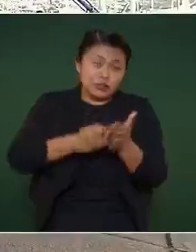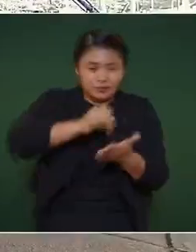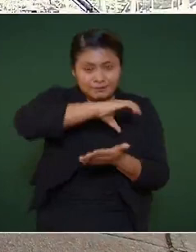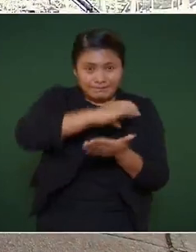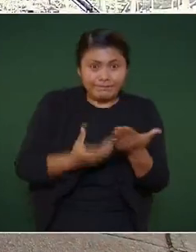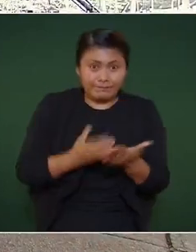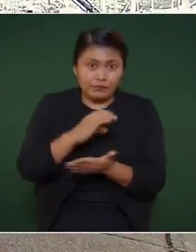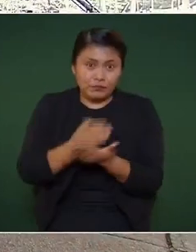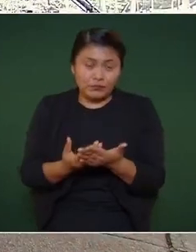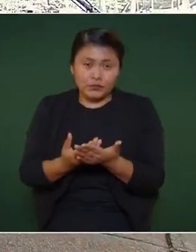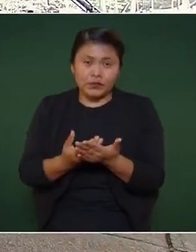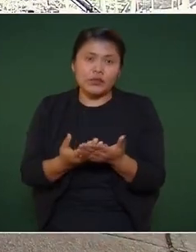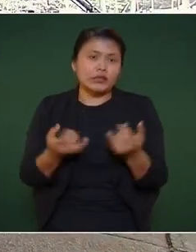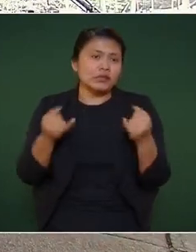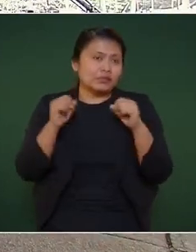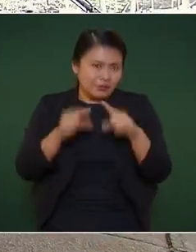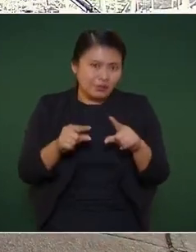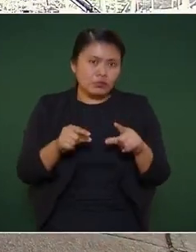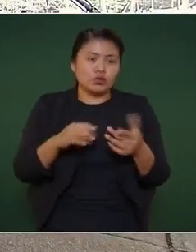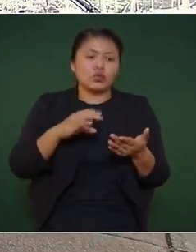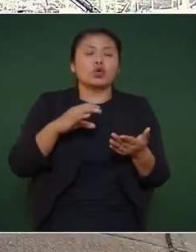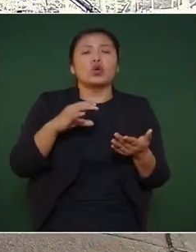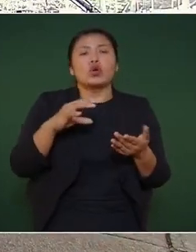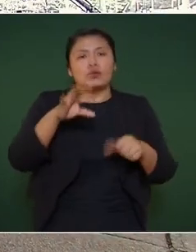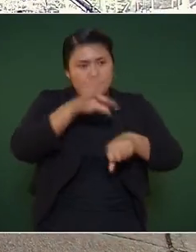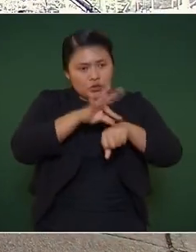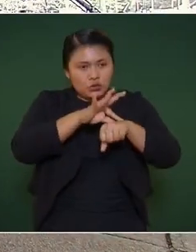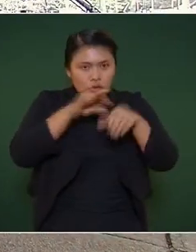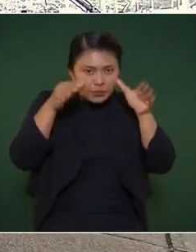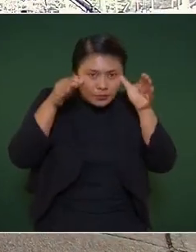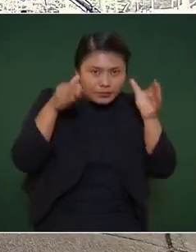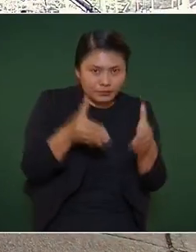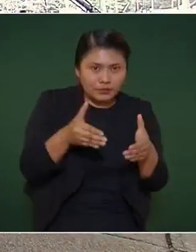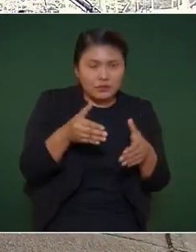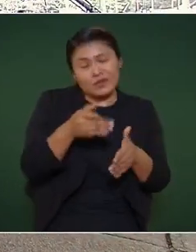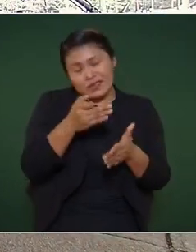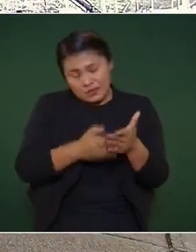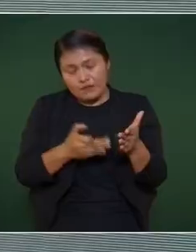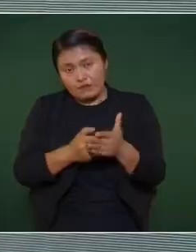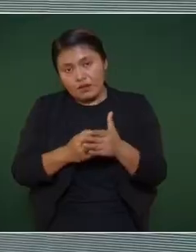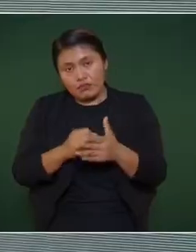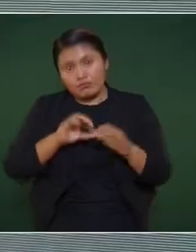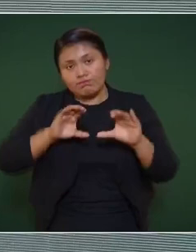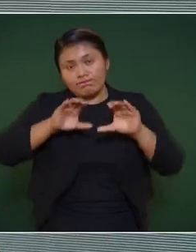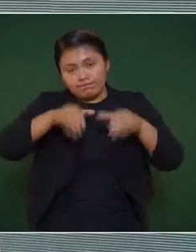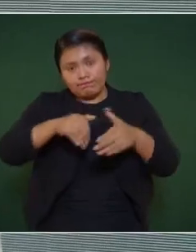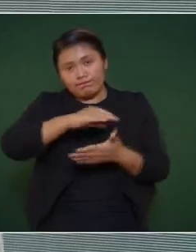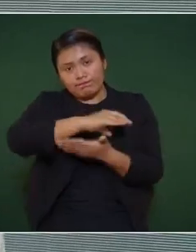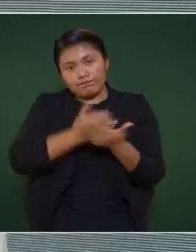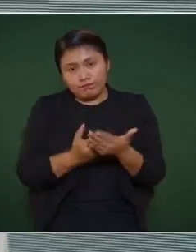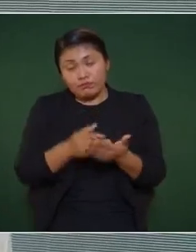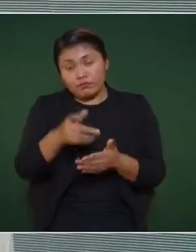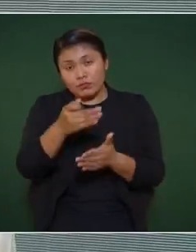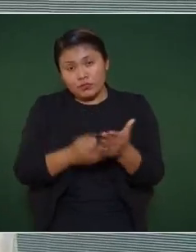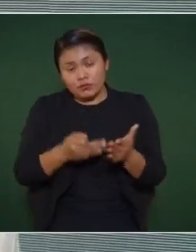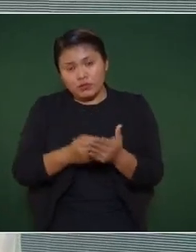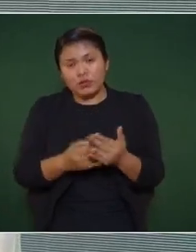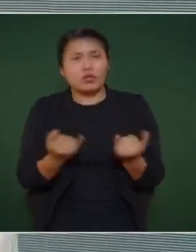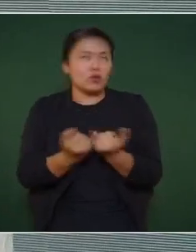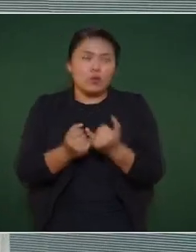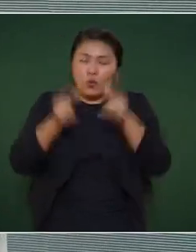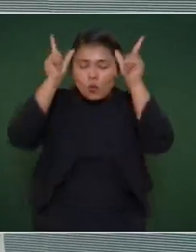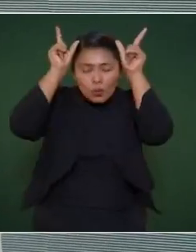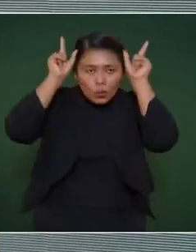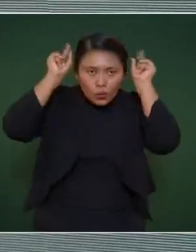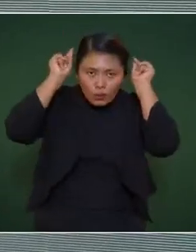y especialistas, y mucho más enfermeras y